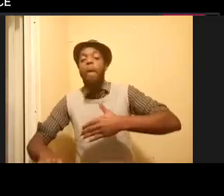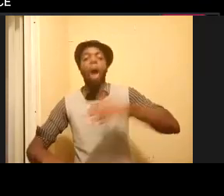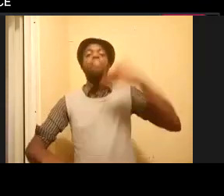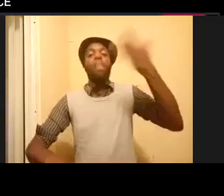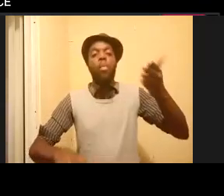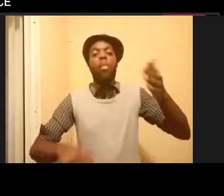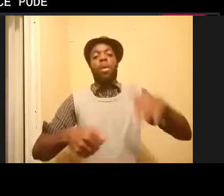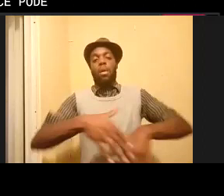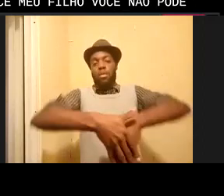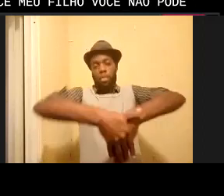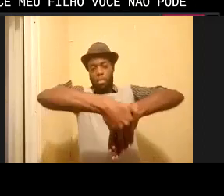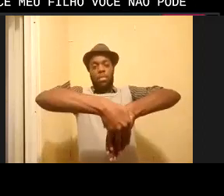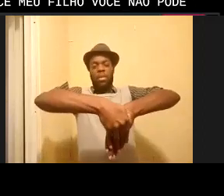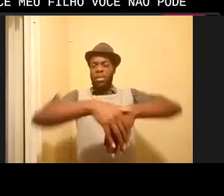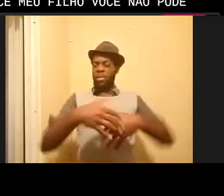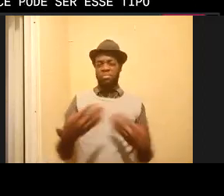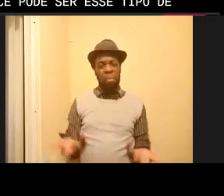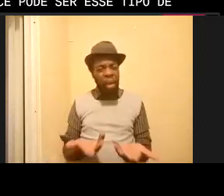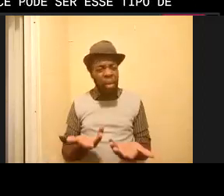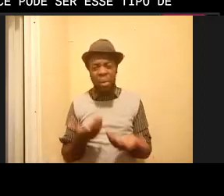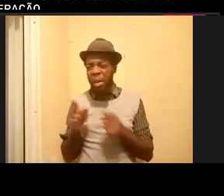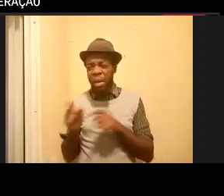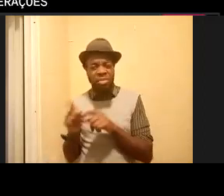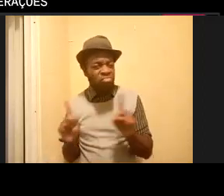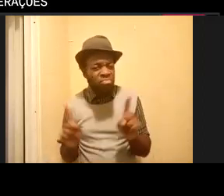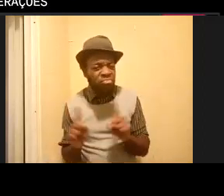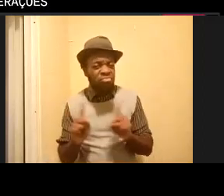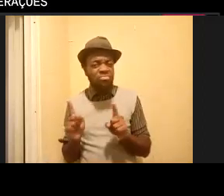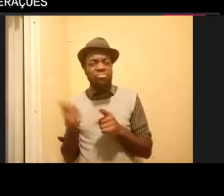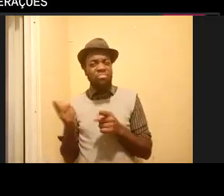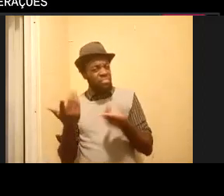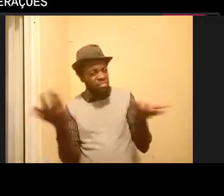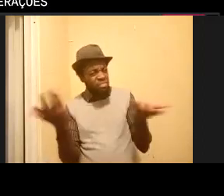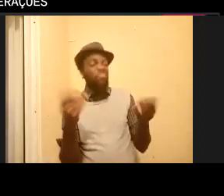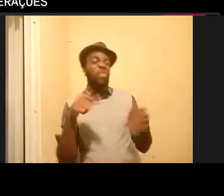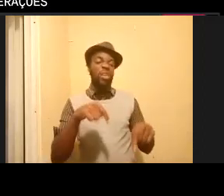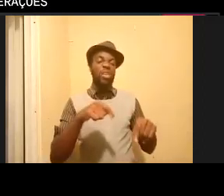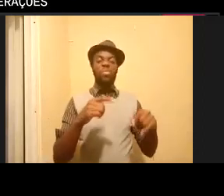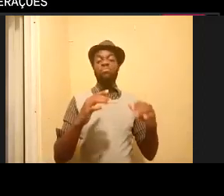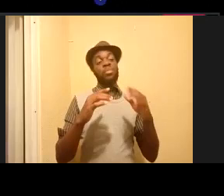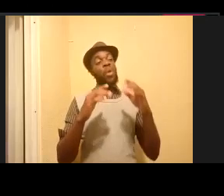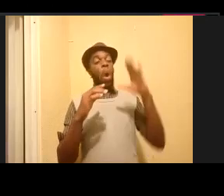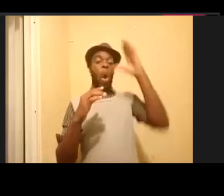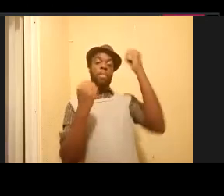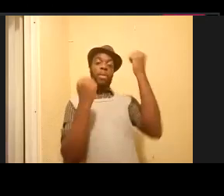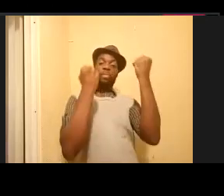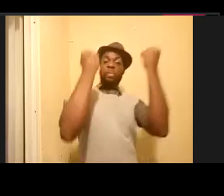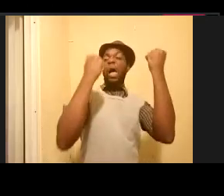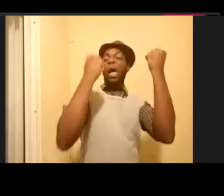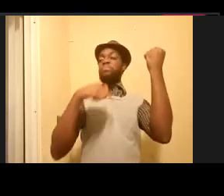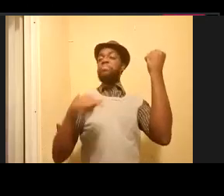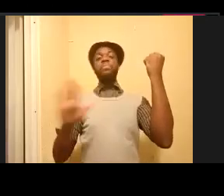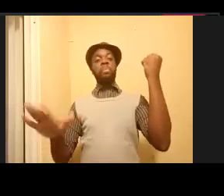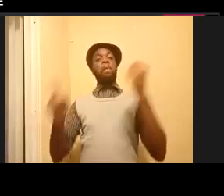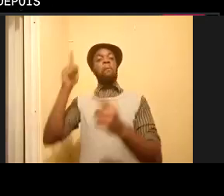de operaciones, porque aquí todavía existe esa cuestión del machismo en primera y en segunda porque de algún